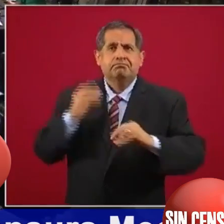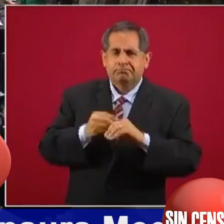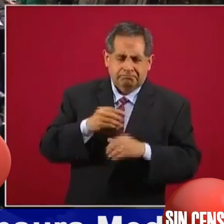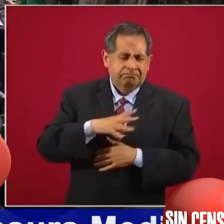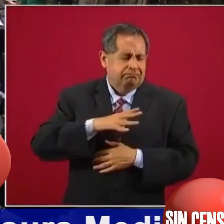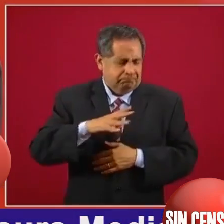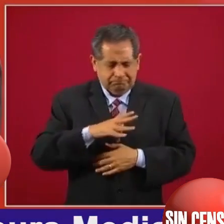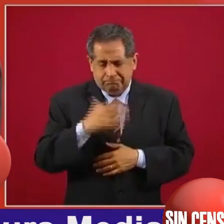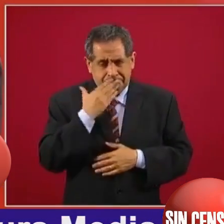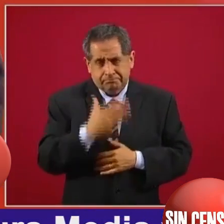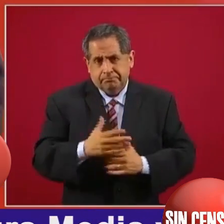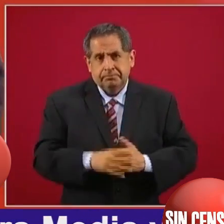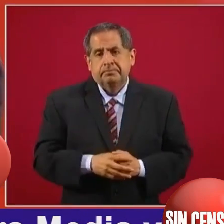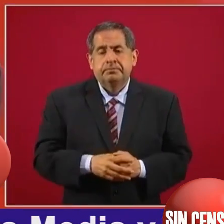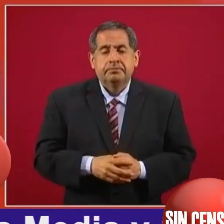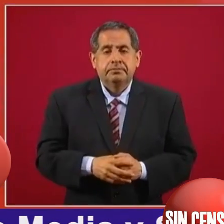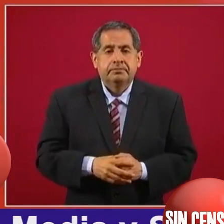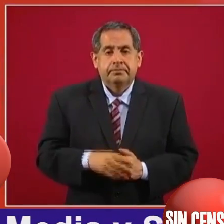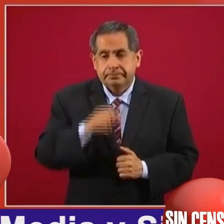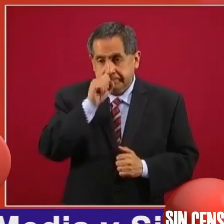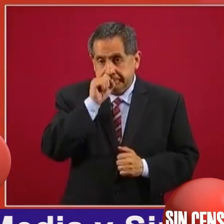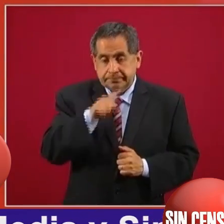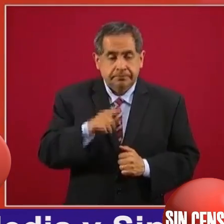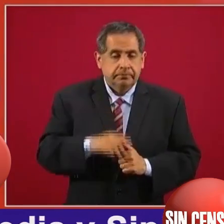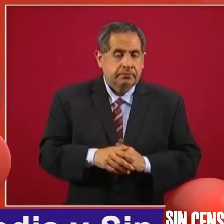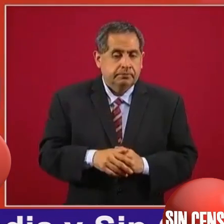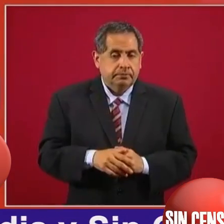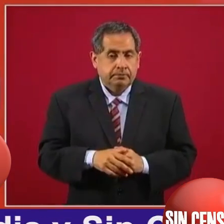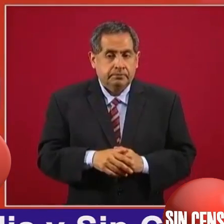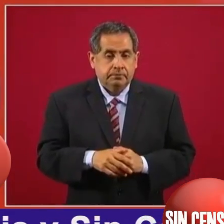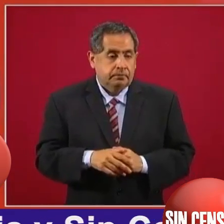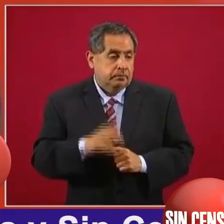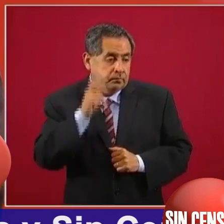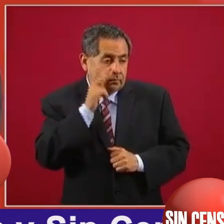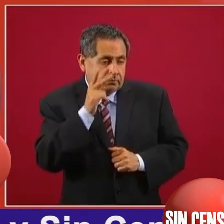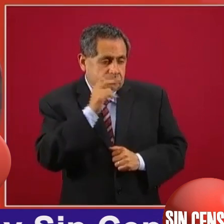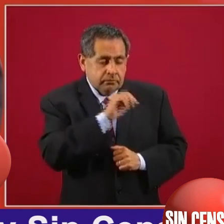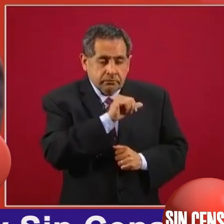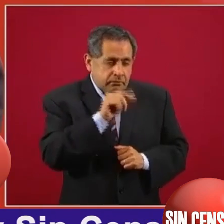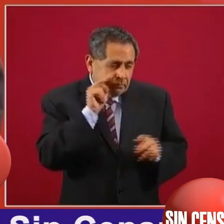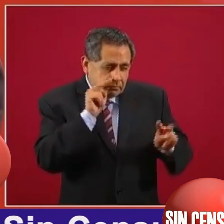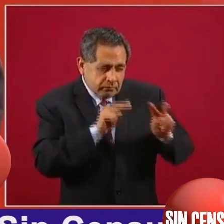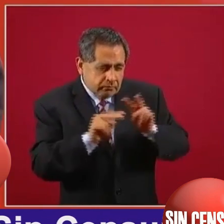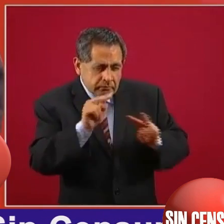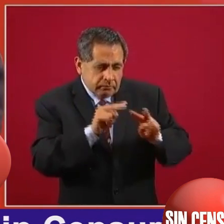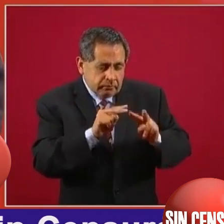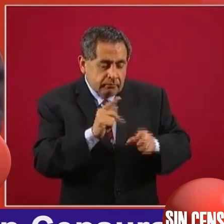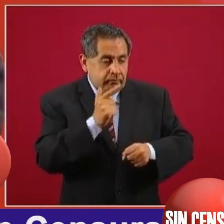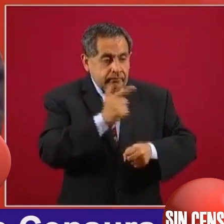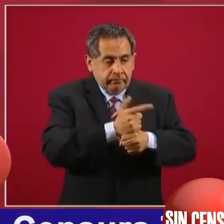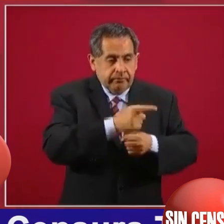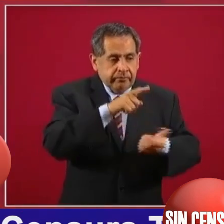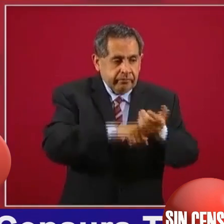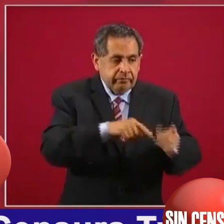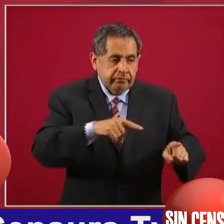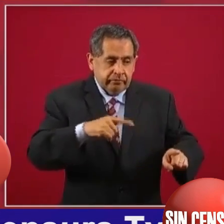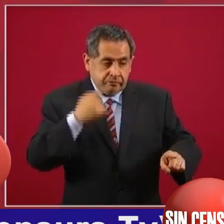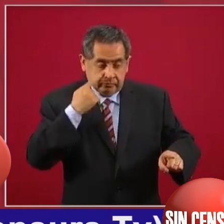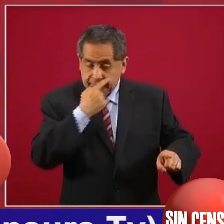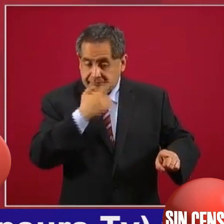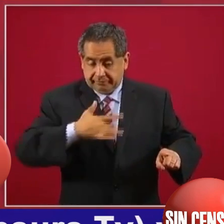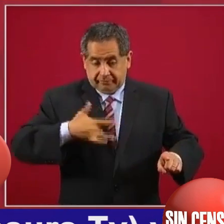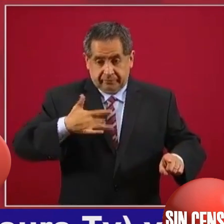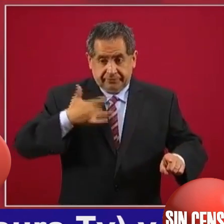epidemia. Y las pruebas, por lo tanto, se hacen a partir de la identificación de personas